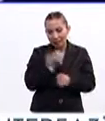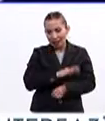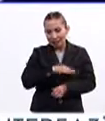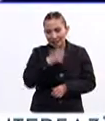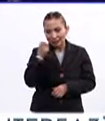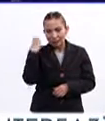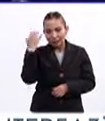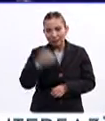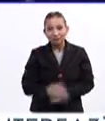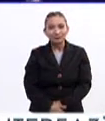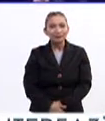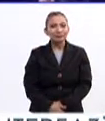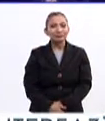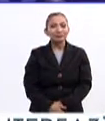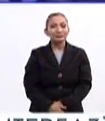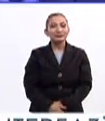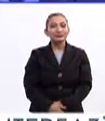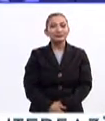enhorabuena por el Congreso.